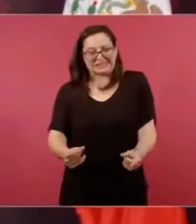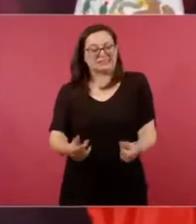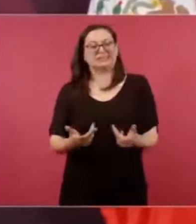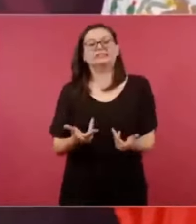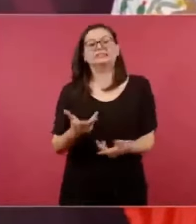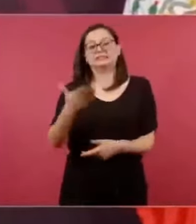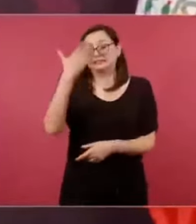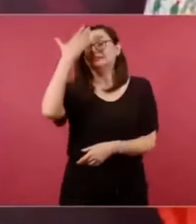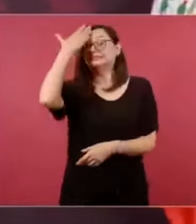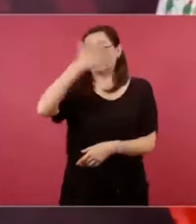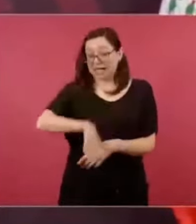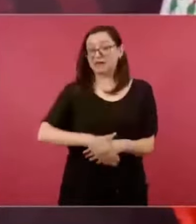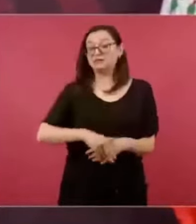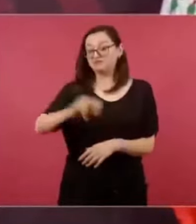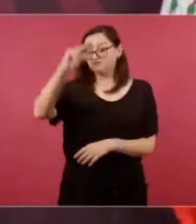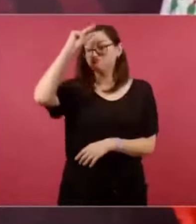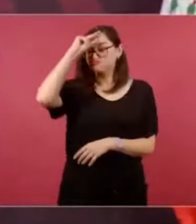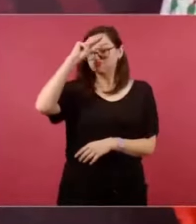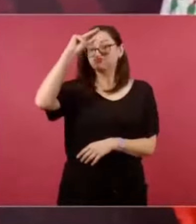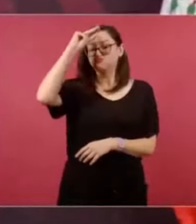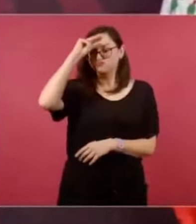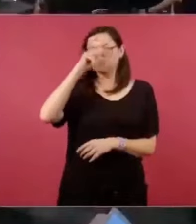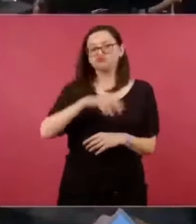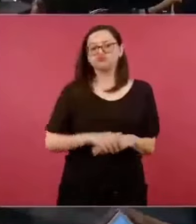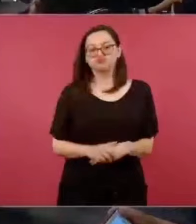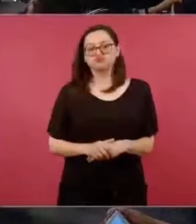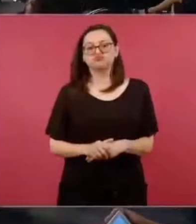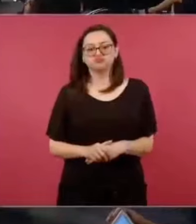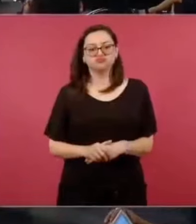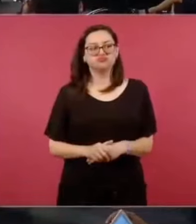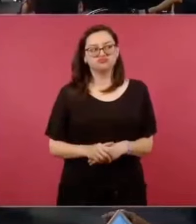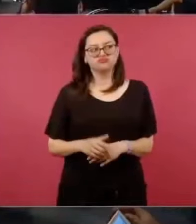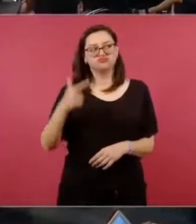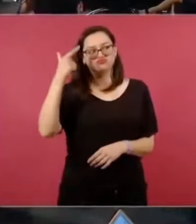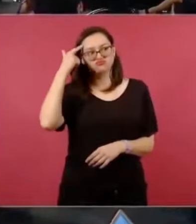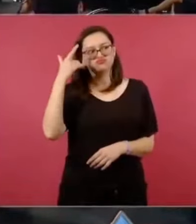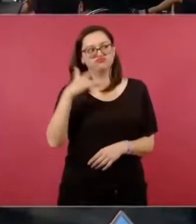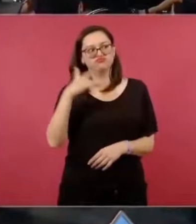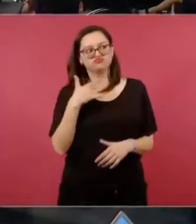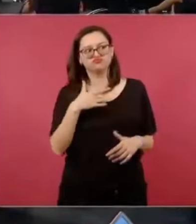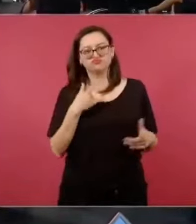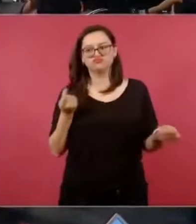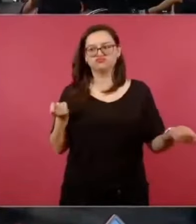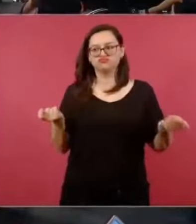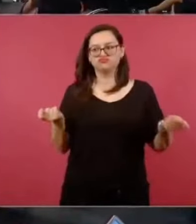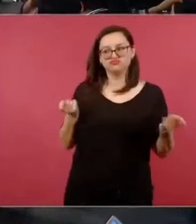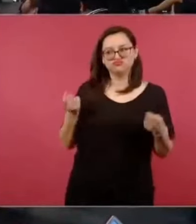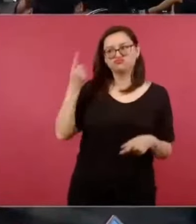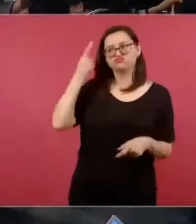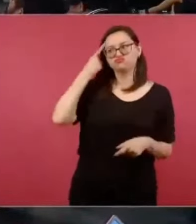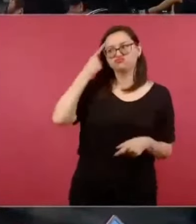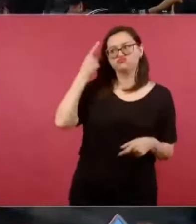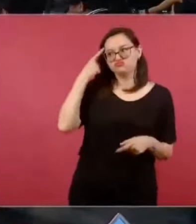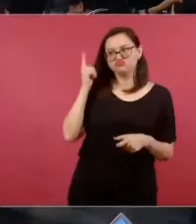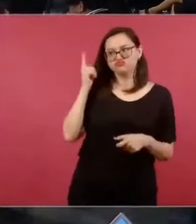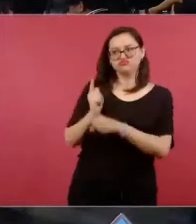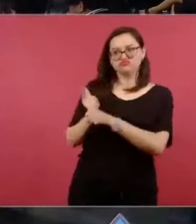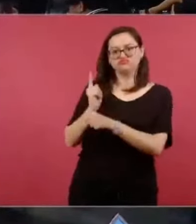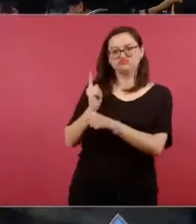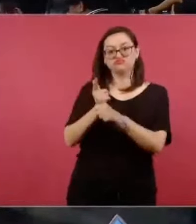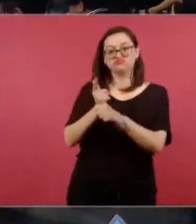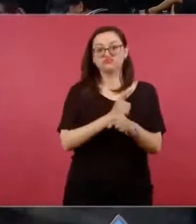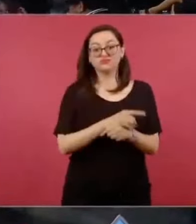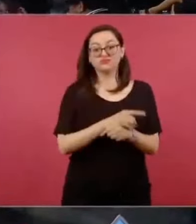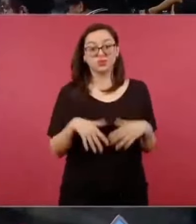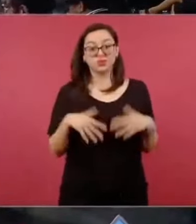Saben todo y tienen su propio criterio y estoy muy contento por eso,